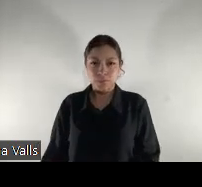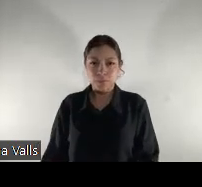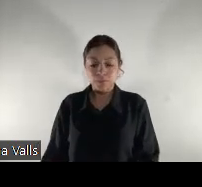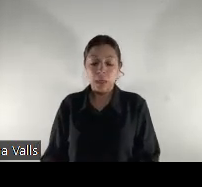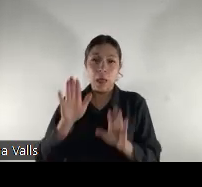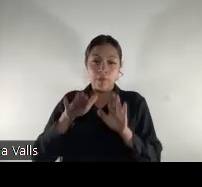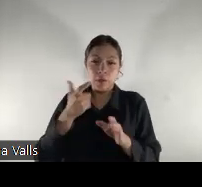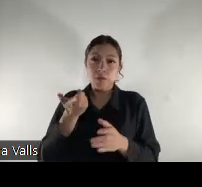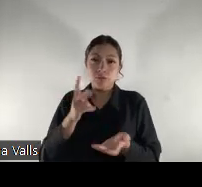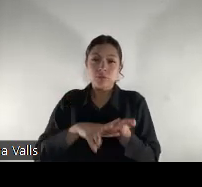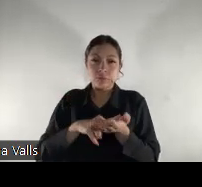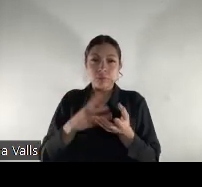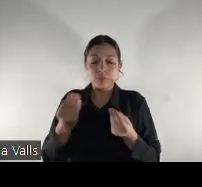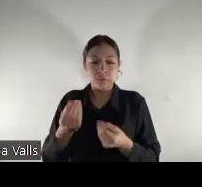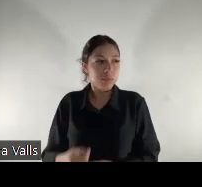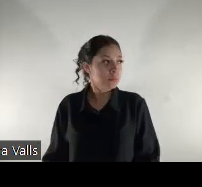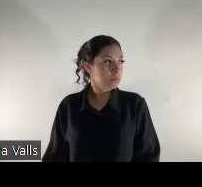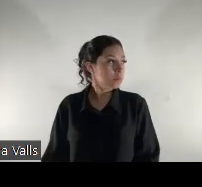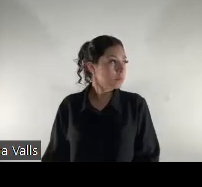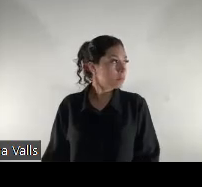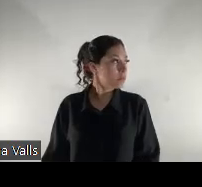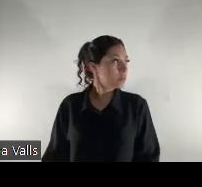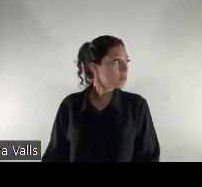costosas en trastornos del neurodesarrollo.